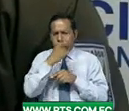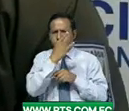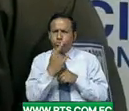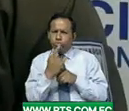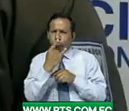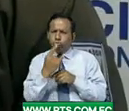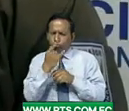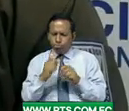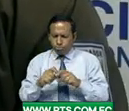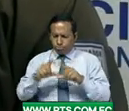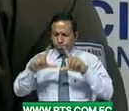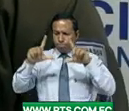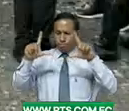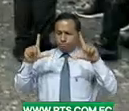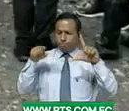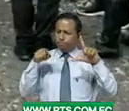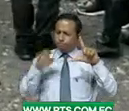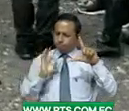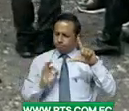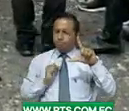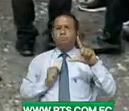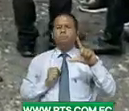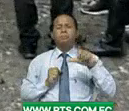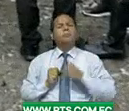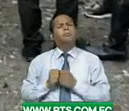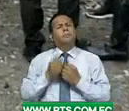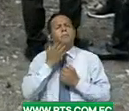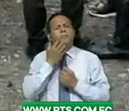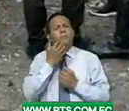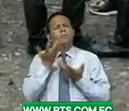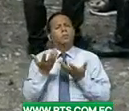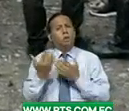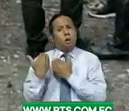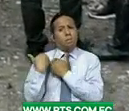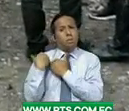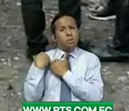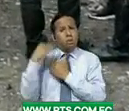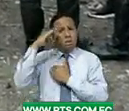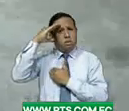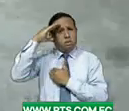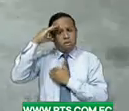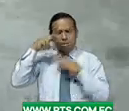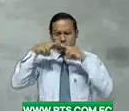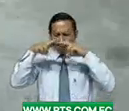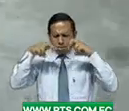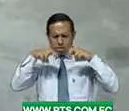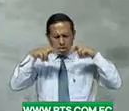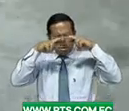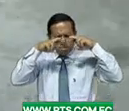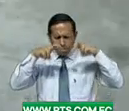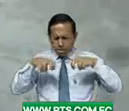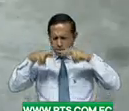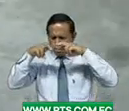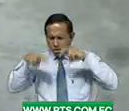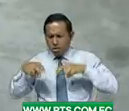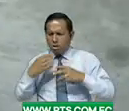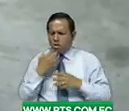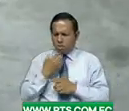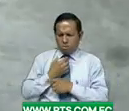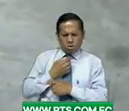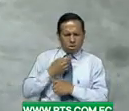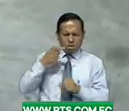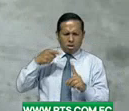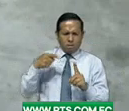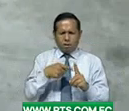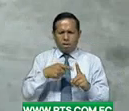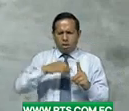de todos los procesos investigativos. Sobre varias líneas investigativas trabaja el personal policial, tratando de determinar si el móvil fue el robar